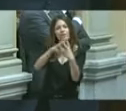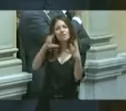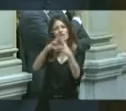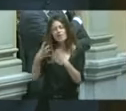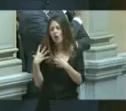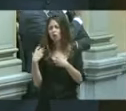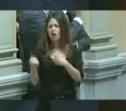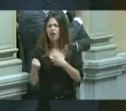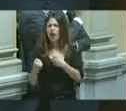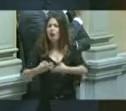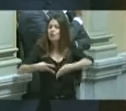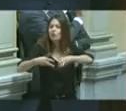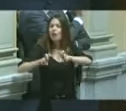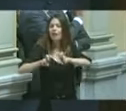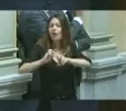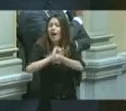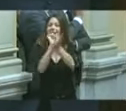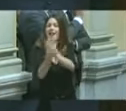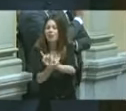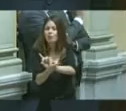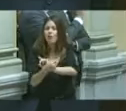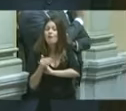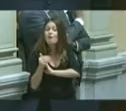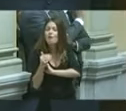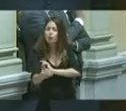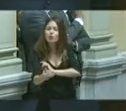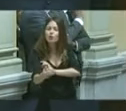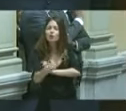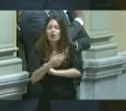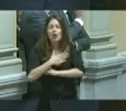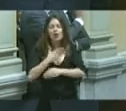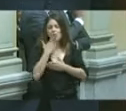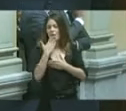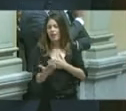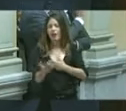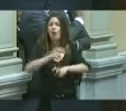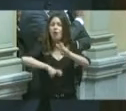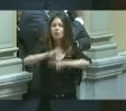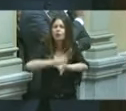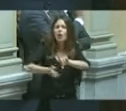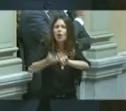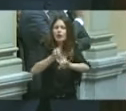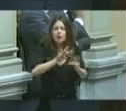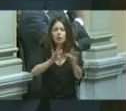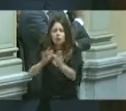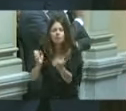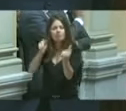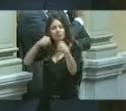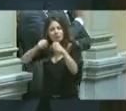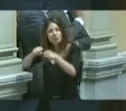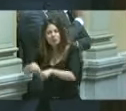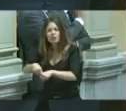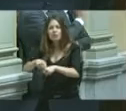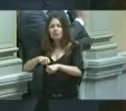osadía, innovación, cambio, futuro y humildad. Busco y encuentro más cercanía, más acuerdo,